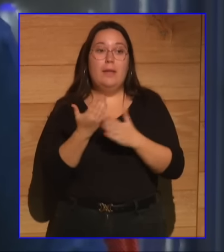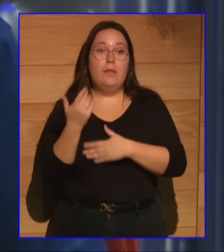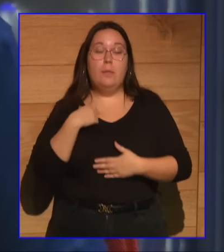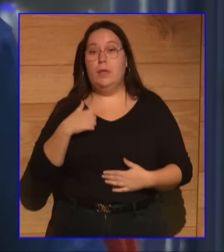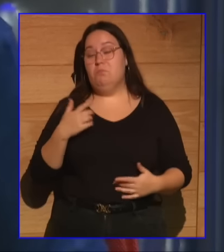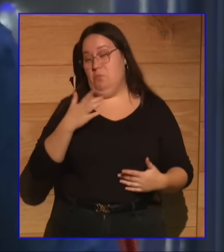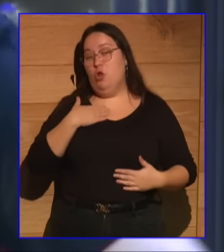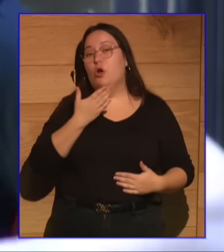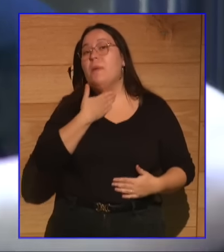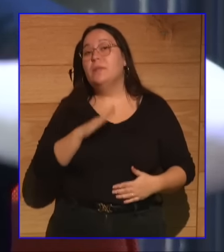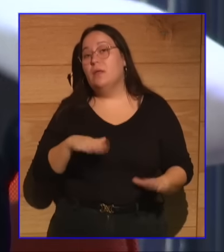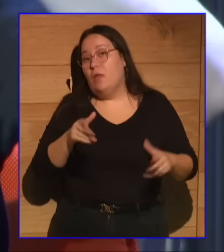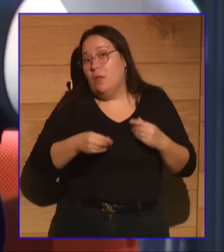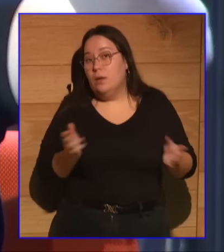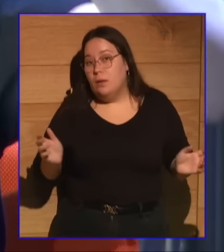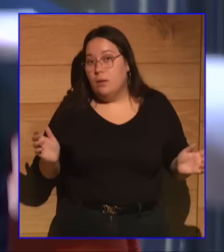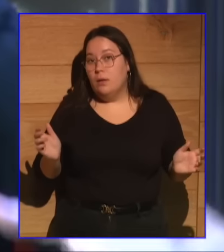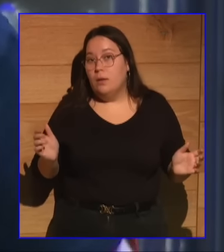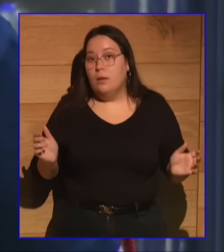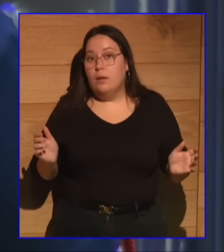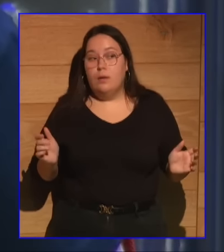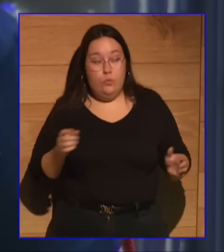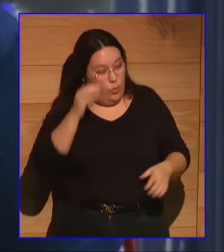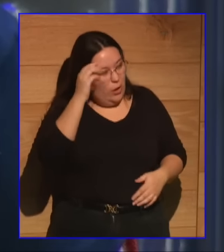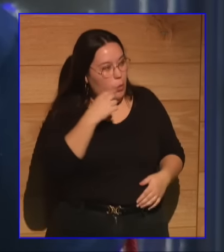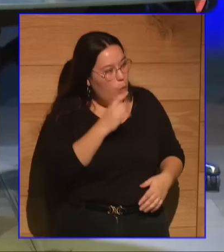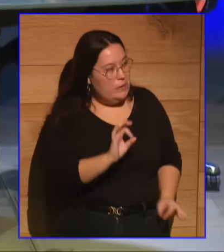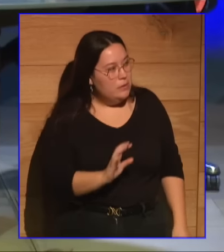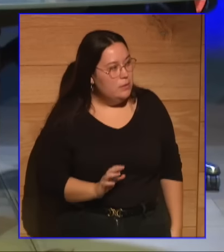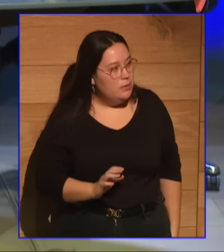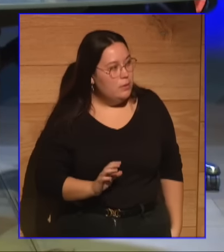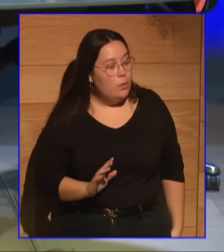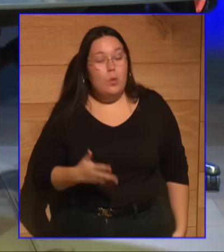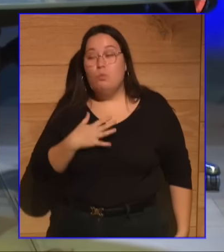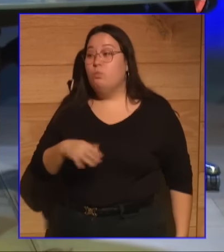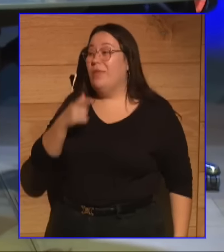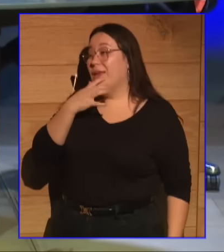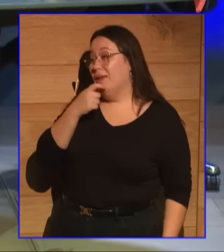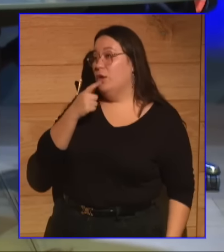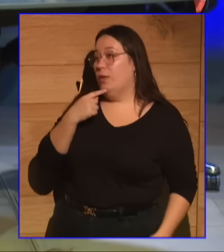me ponga en el ciruelo. Y se llega... ¿Crees que lo dijo así? Igual en inglés era otra.